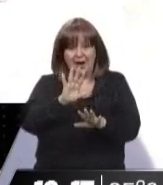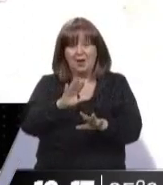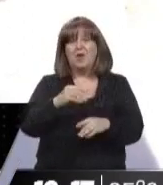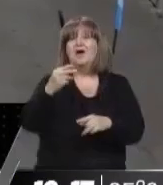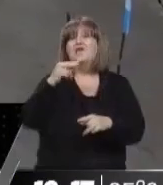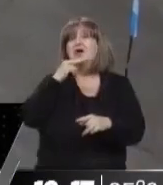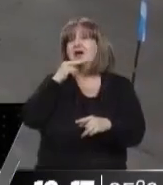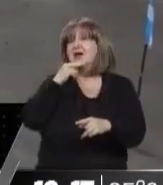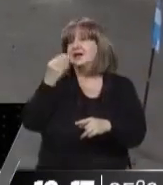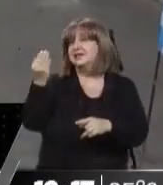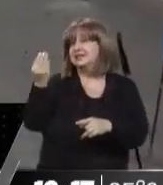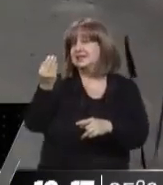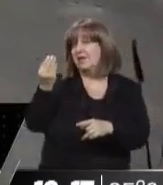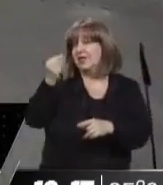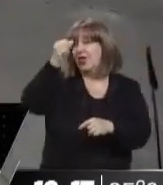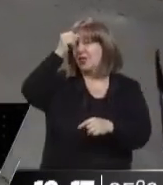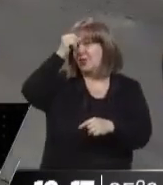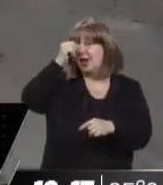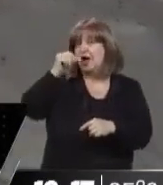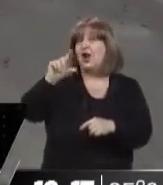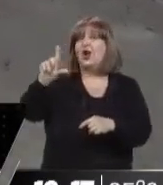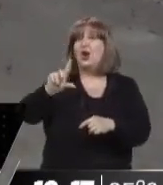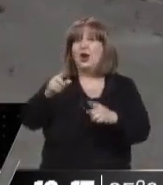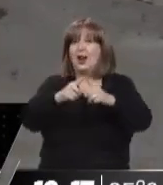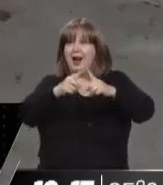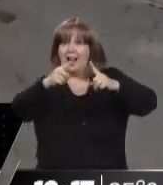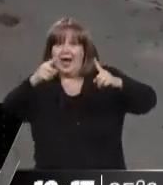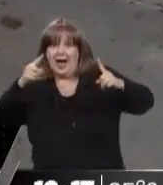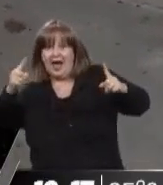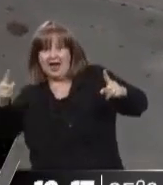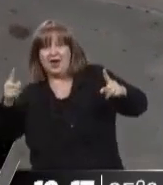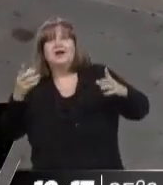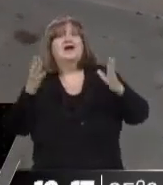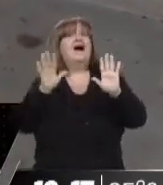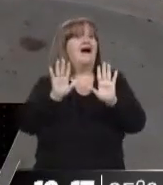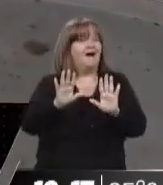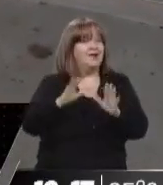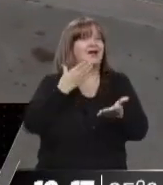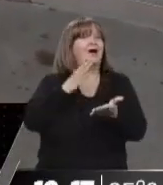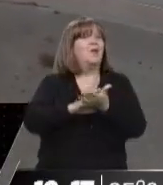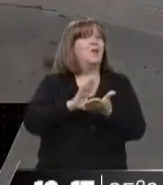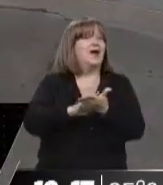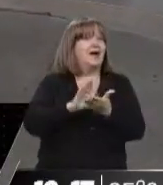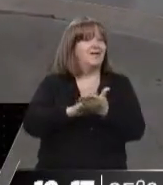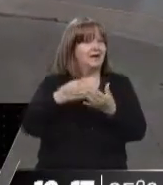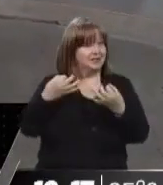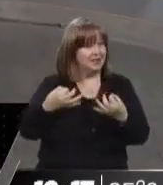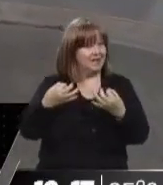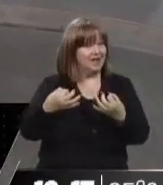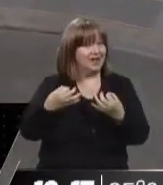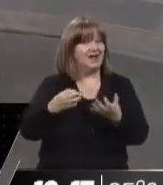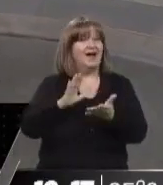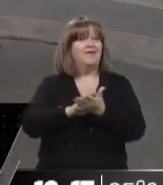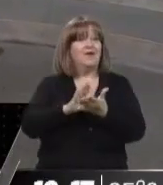largo y además bueno, el verano. Claro, el próximo fin de semana va es largo. Va a ser una prueba. Una prueba para ver cómo vuelve este